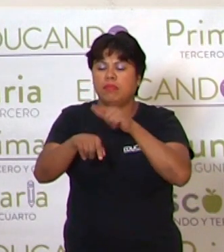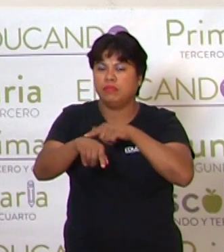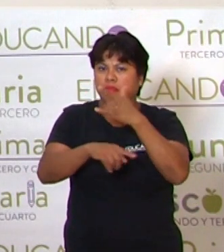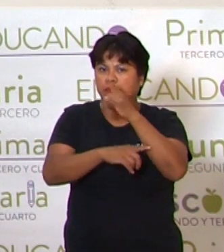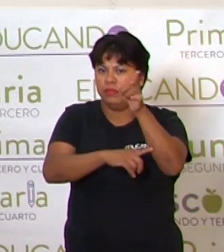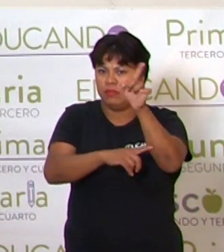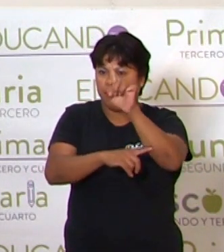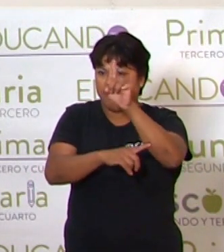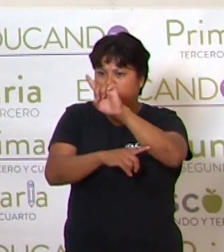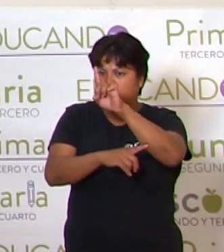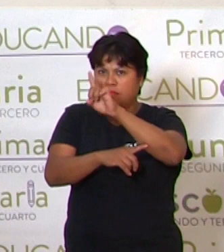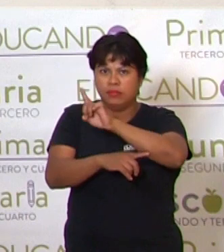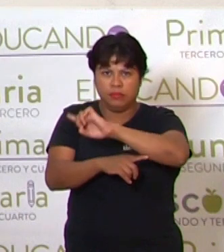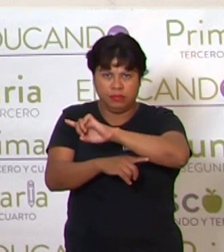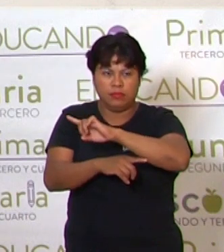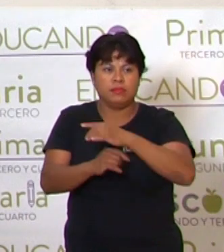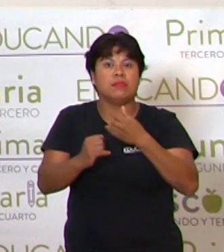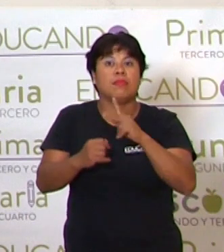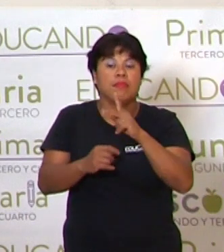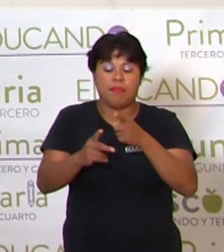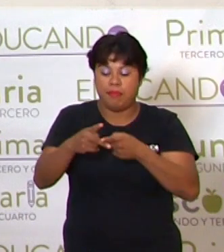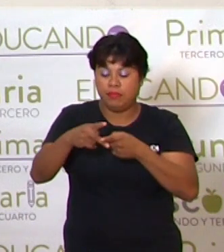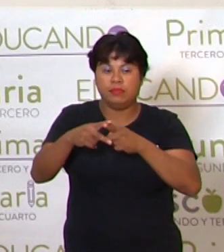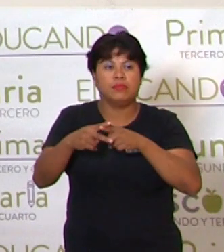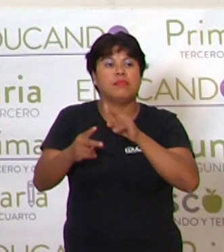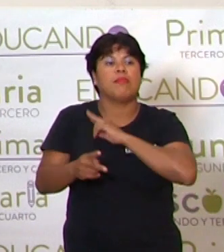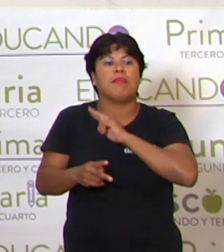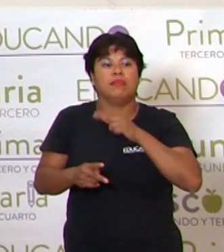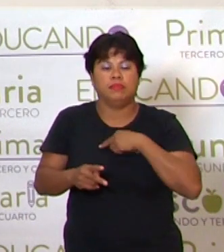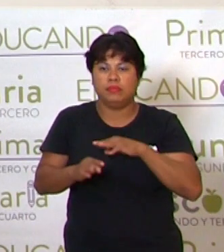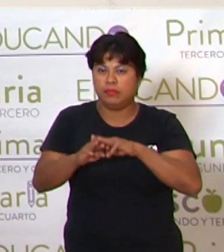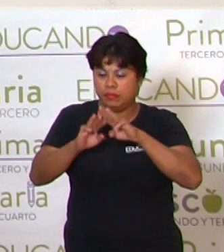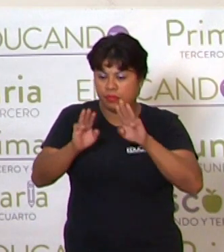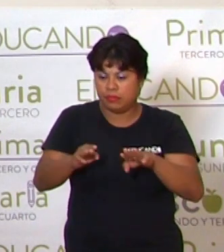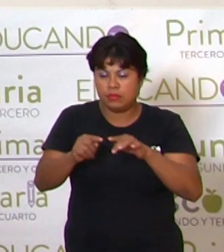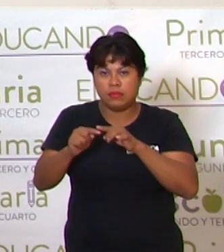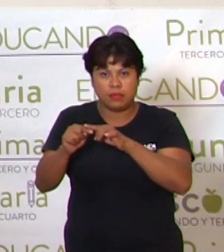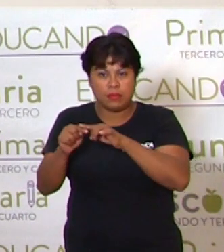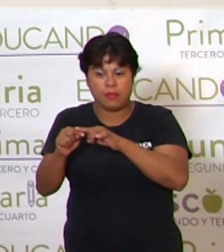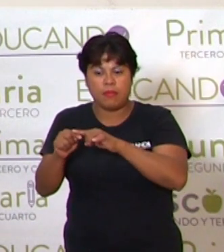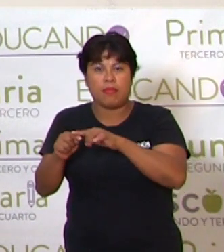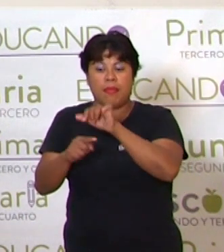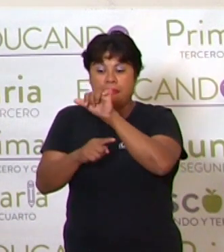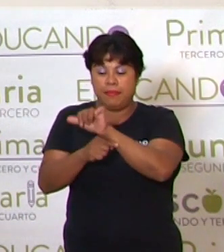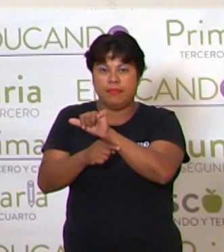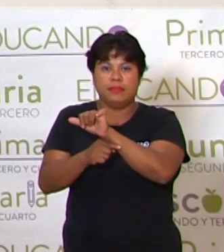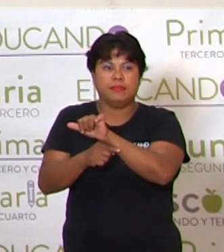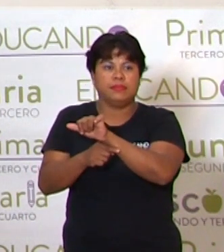reloj. Pero en los ángulos vamos a medir que este sería el A,